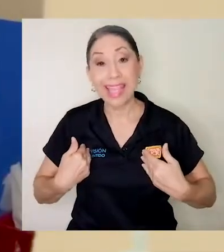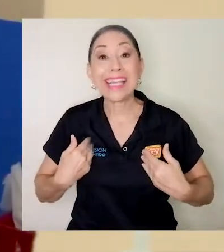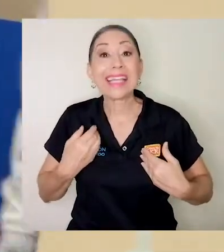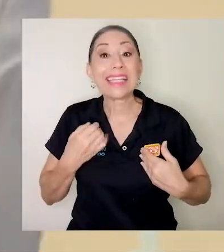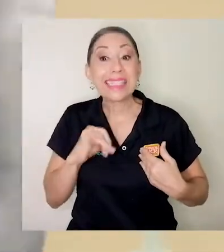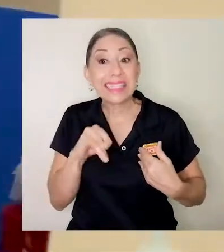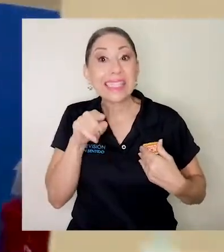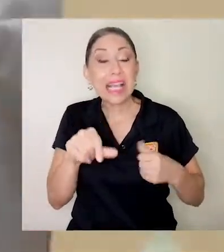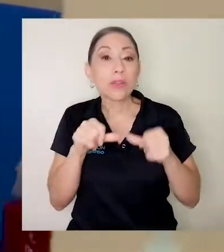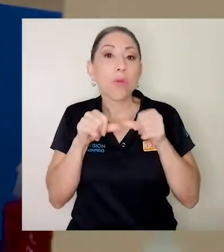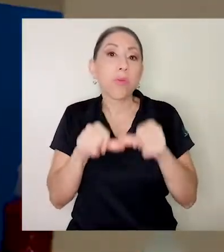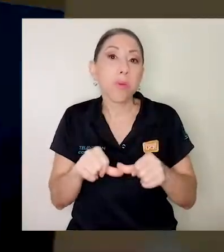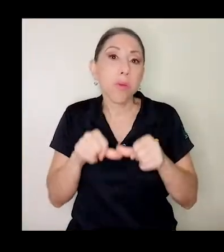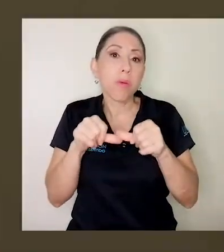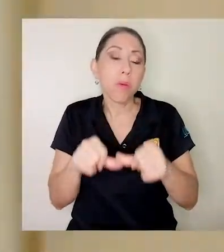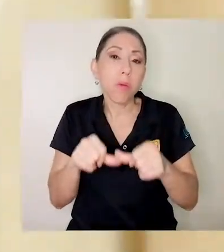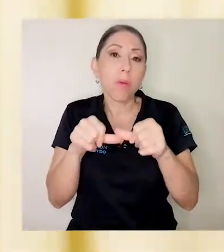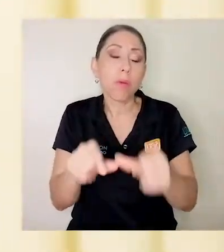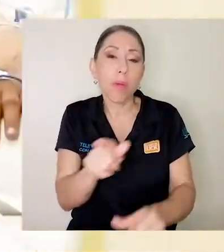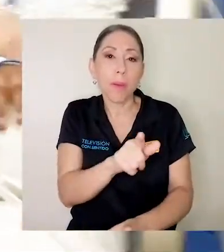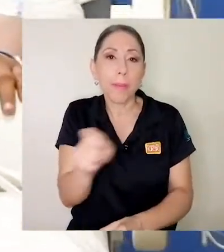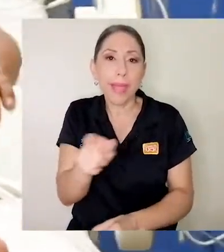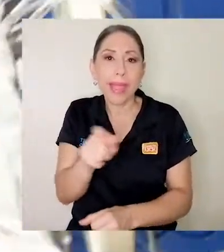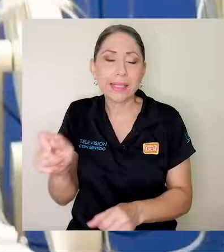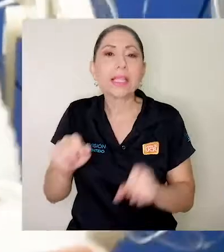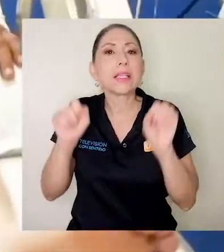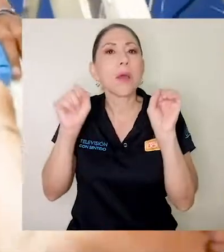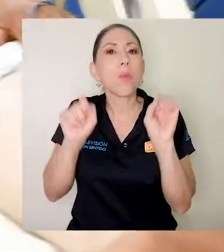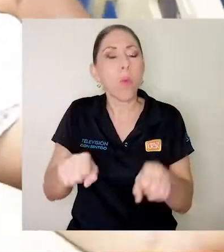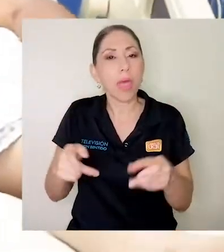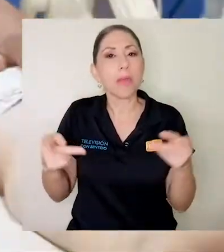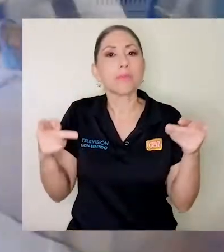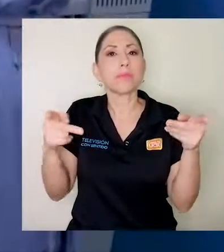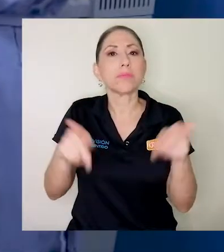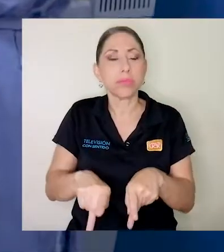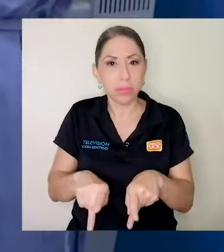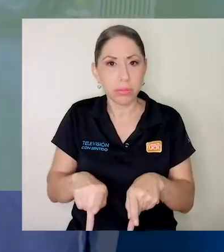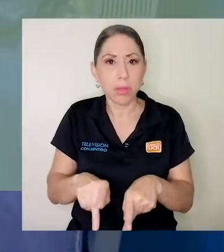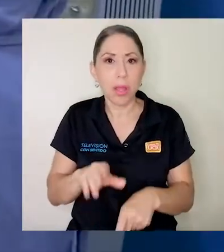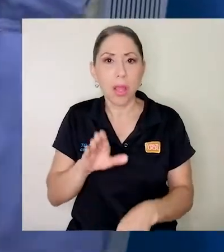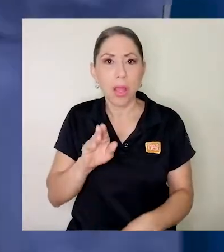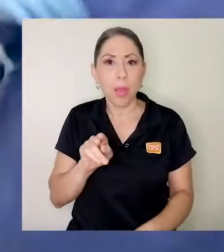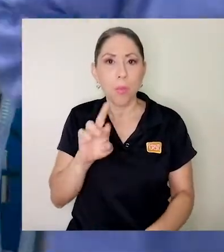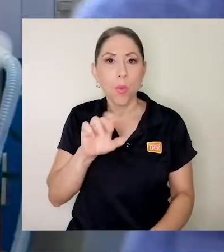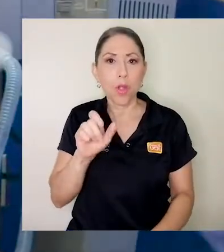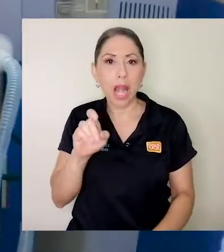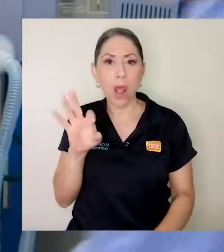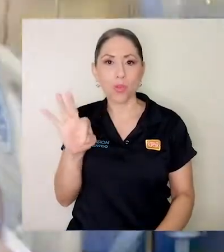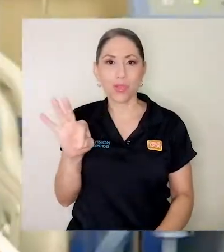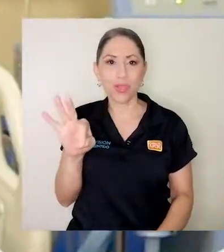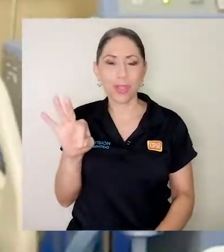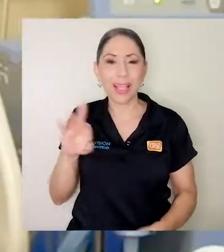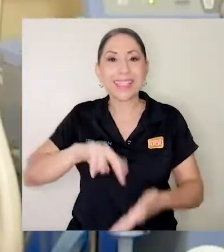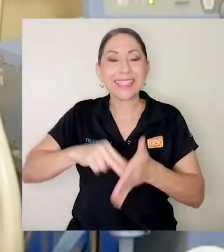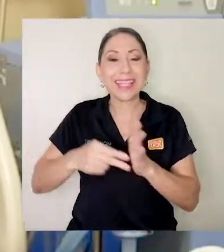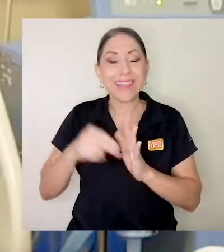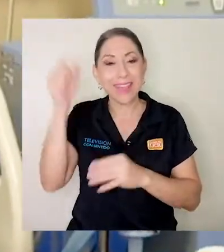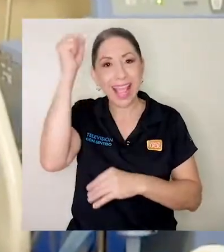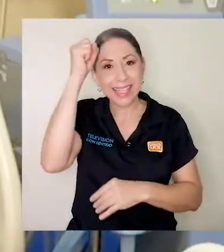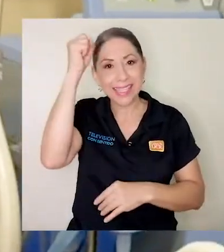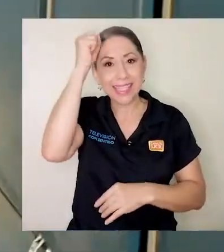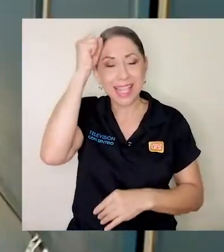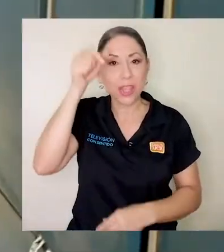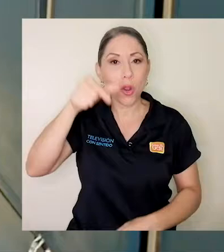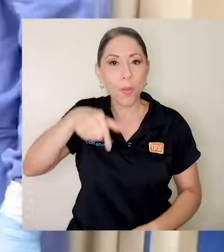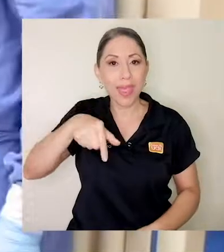esto eventualmente, si se sostiene durante varios meses, puede llegar a producir burnout, es decir, el